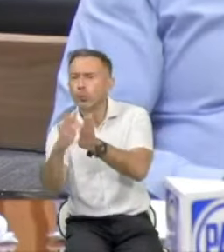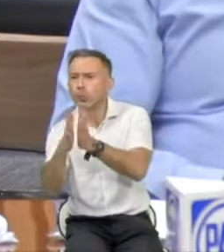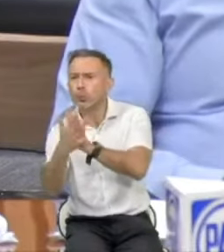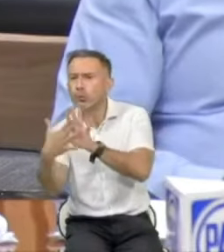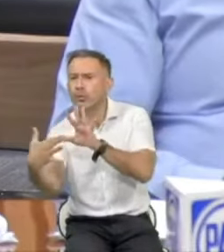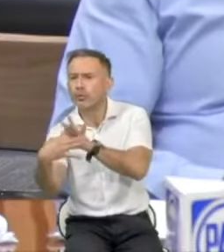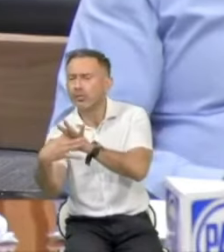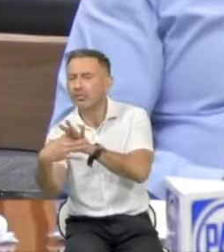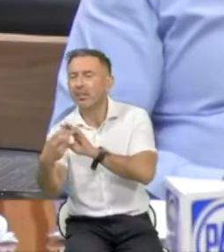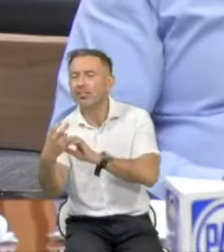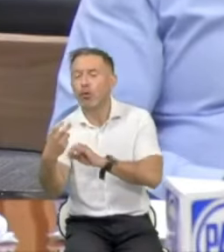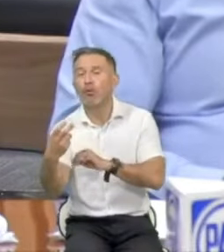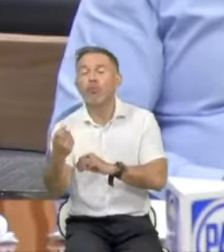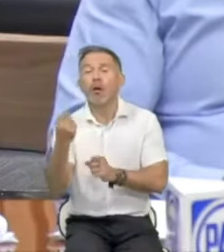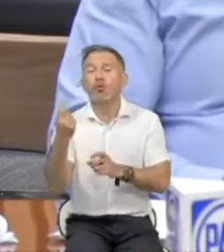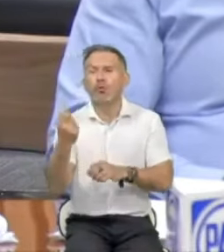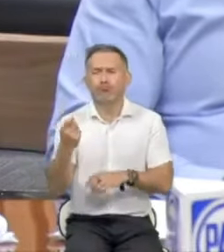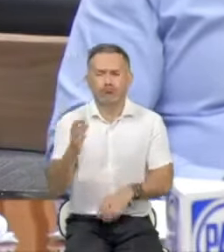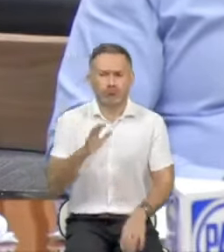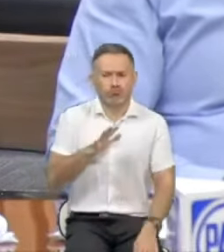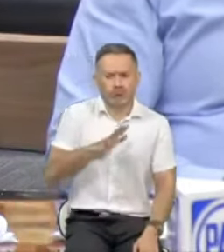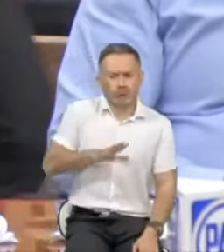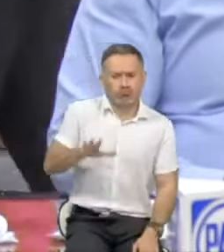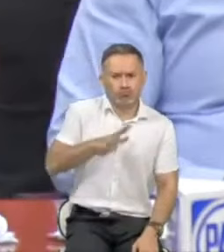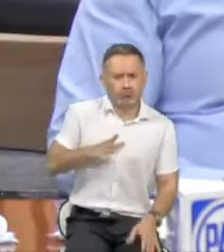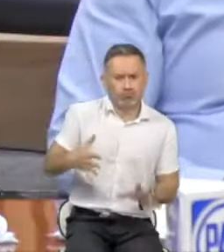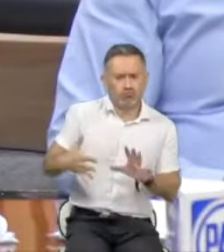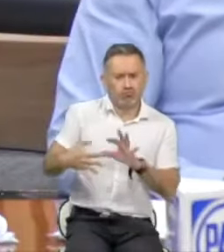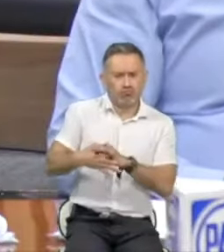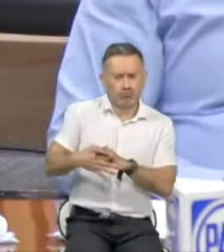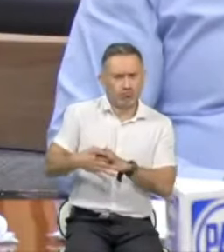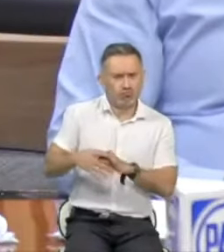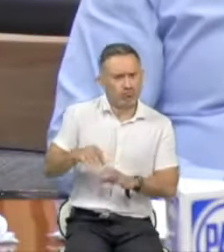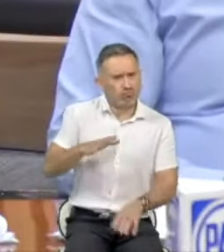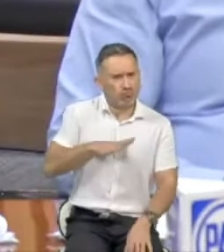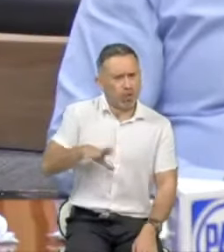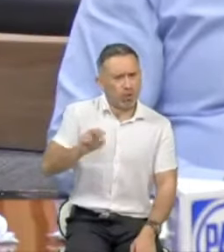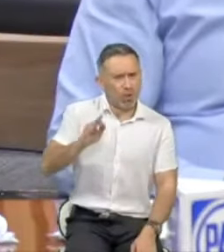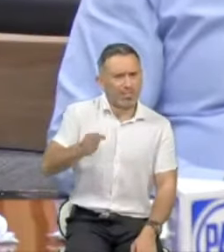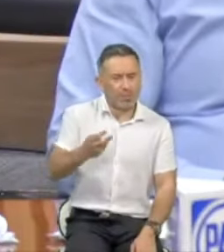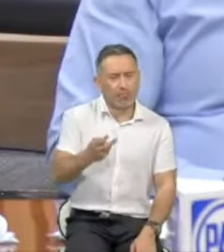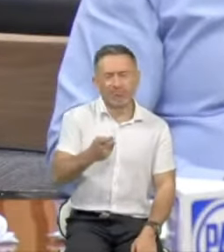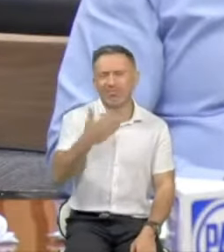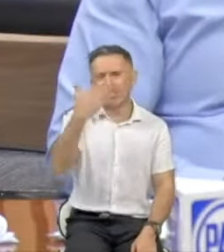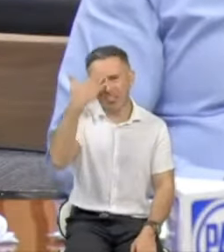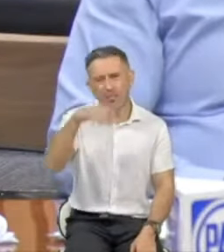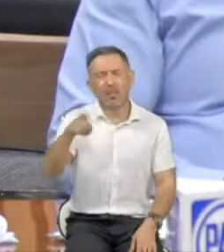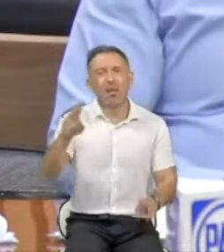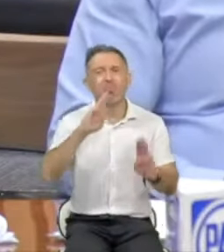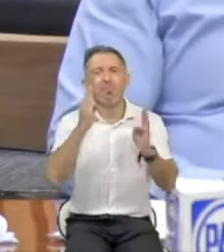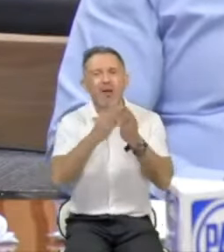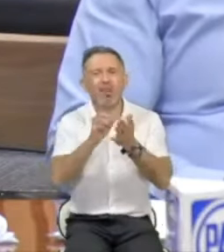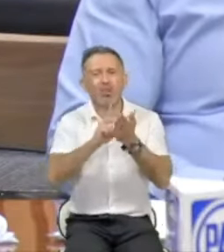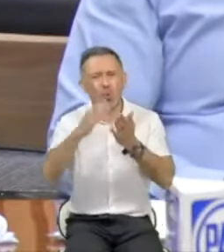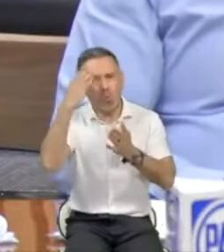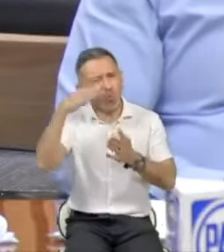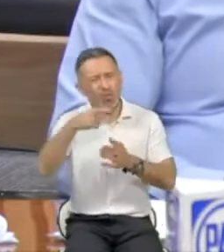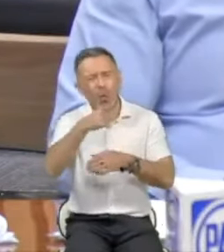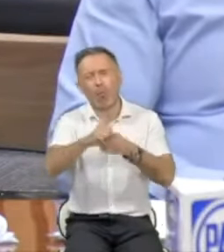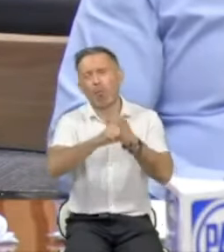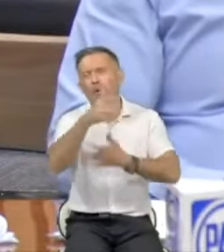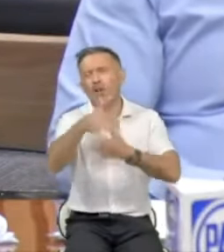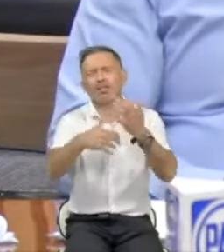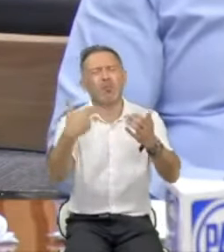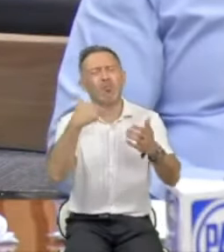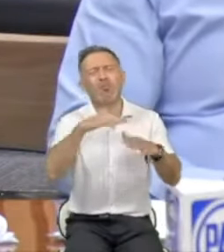los que se niegan a tener esta vinculación y sabemos la violencia que es capaz de generar la delincuencia organizada por lo